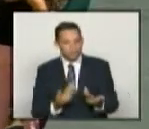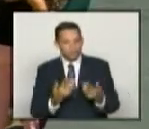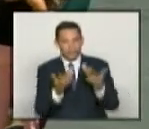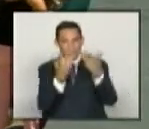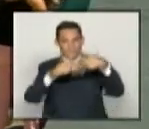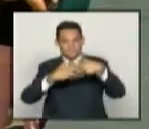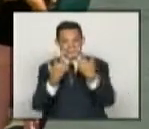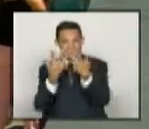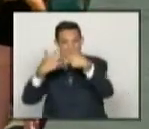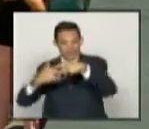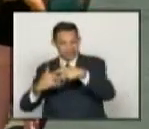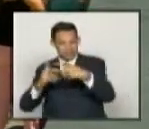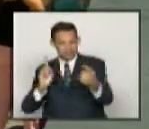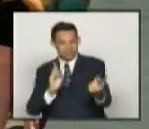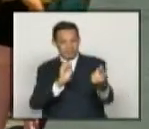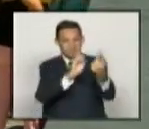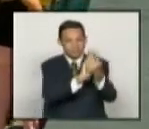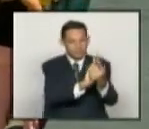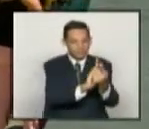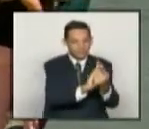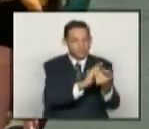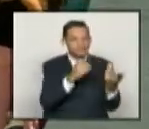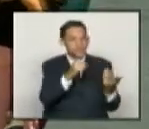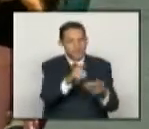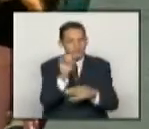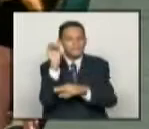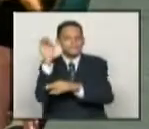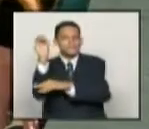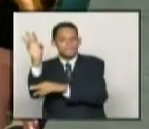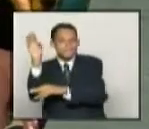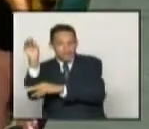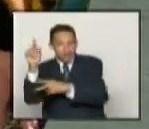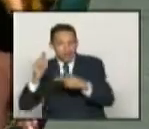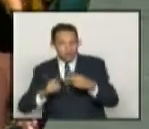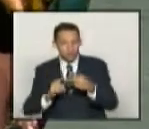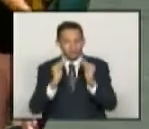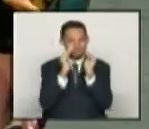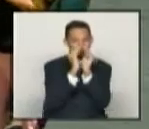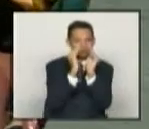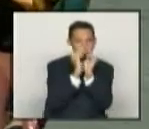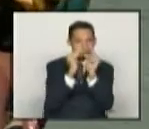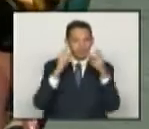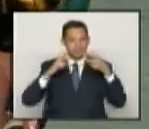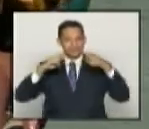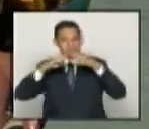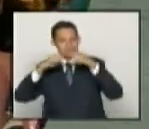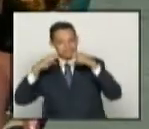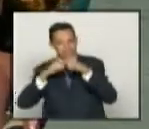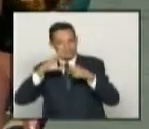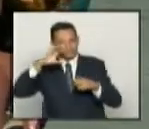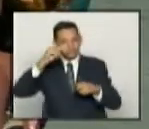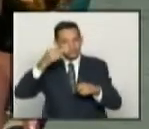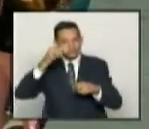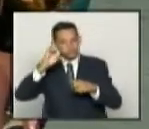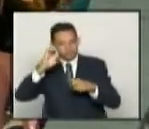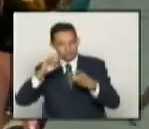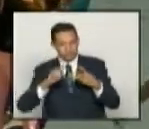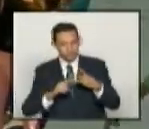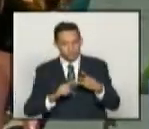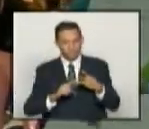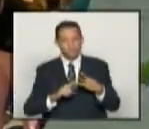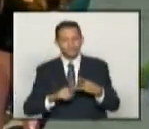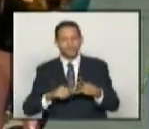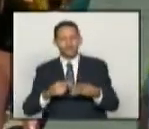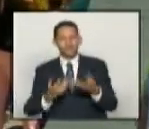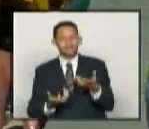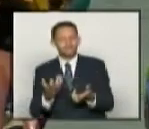entidades del ICETEX, del ICBF, de la CHEC, de FIGAS, del Banco